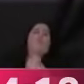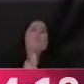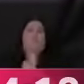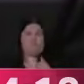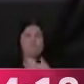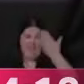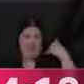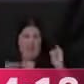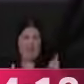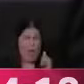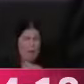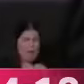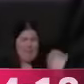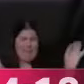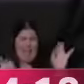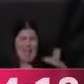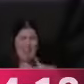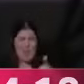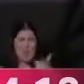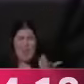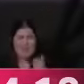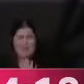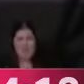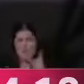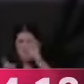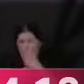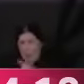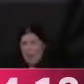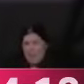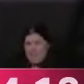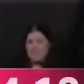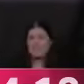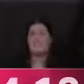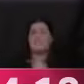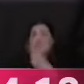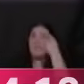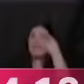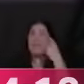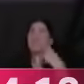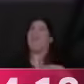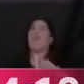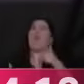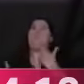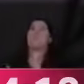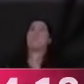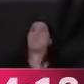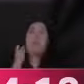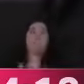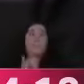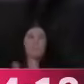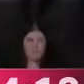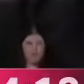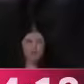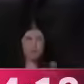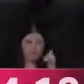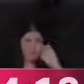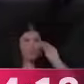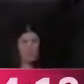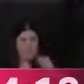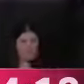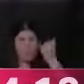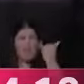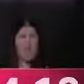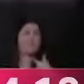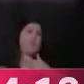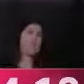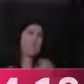estaba graduado. O sea, ¿cuál es el problema? ¿O acaso vos te crees que, digamos, la vida no tiene fracasos? Uno tiene fracasos, se pone de pie y sigue.